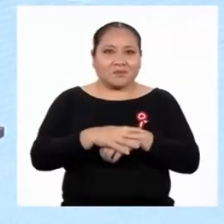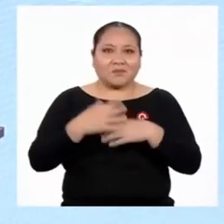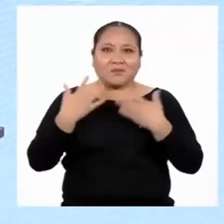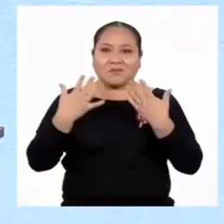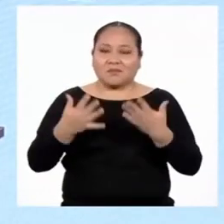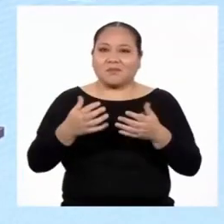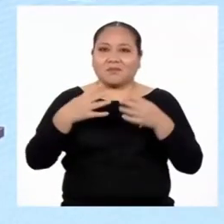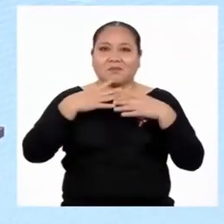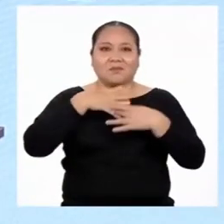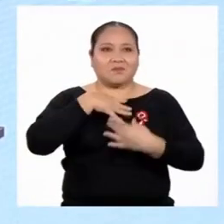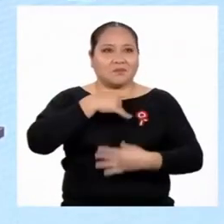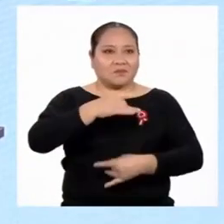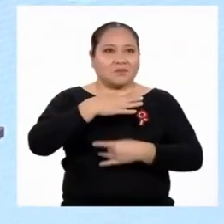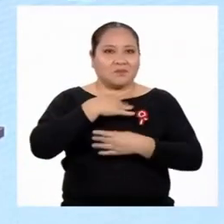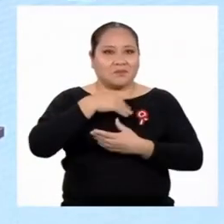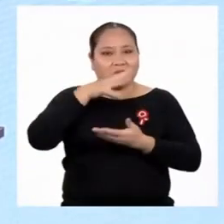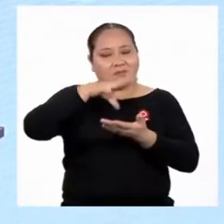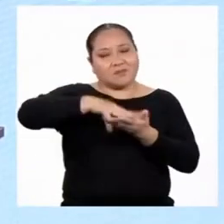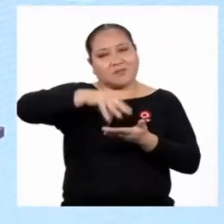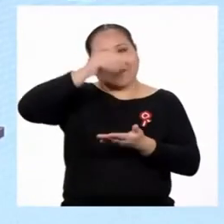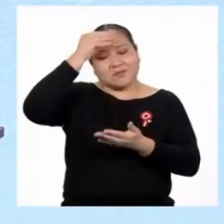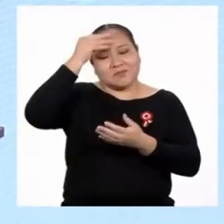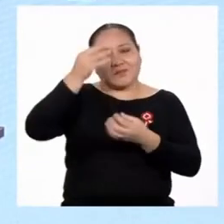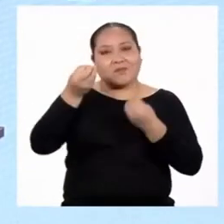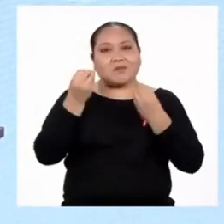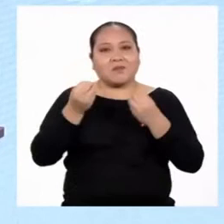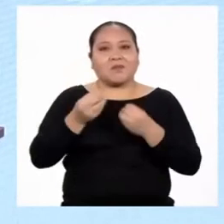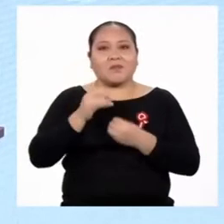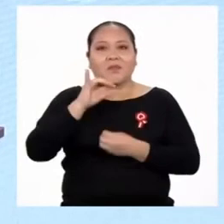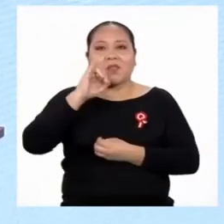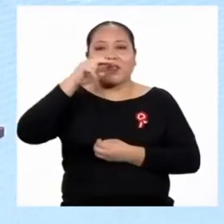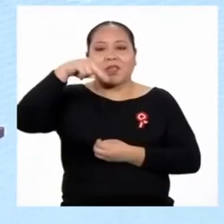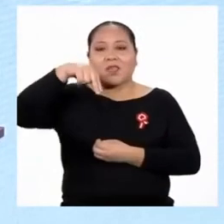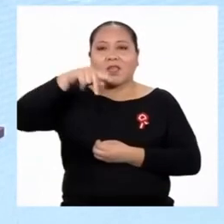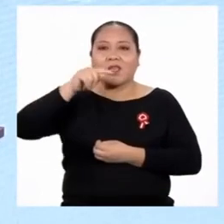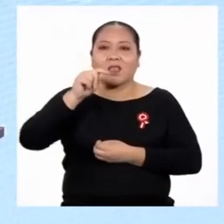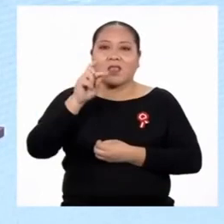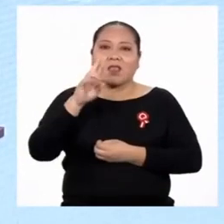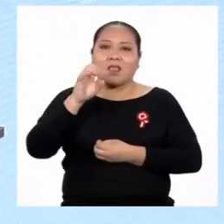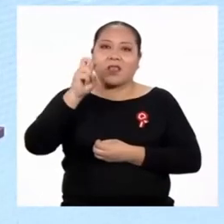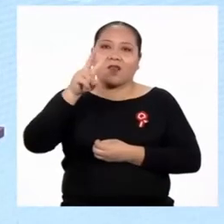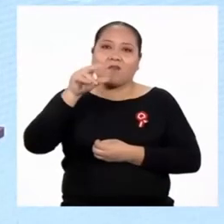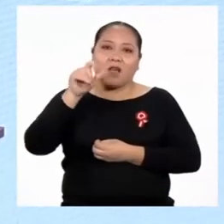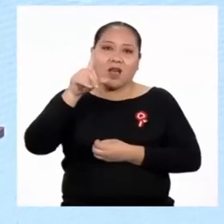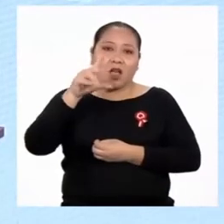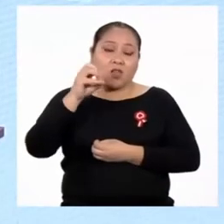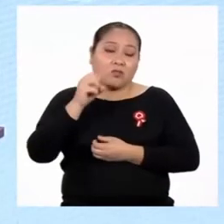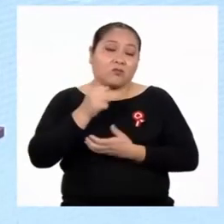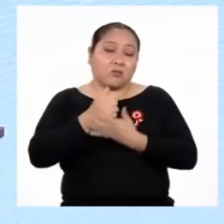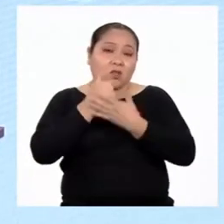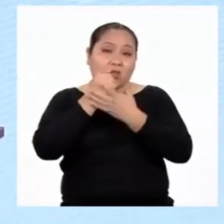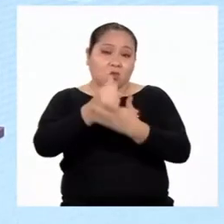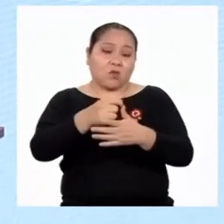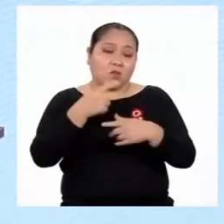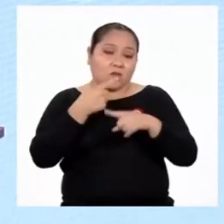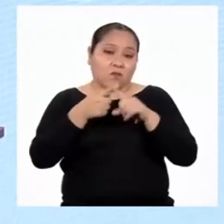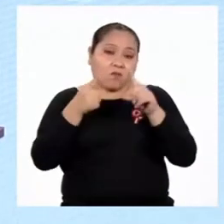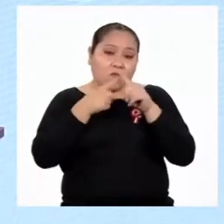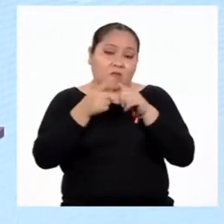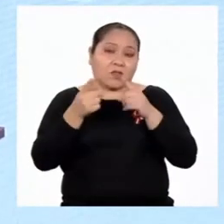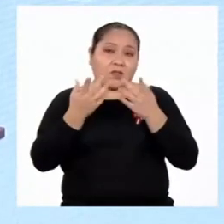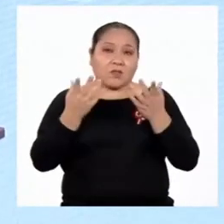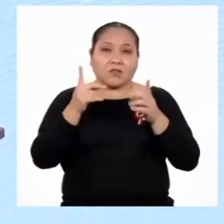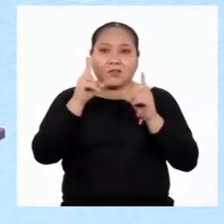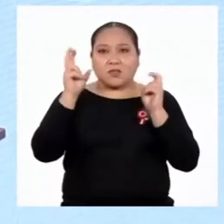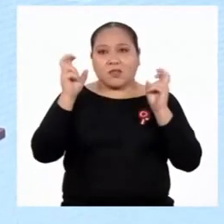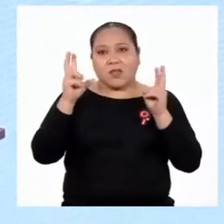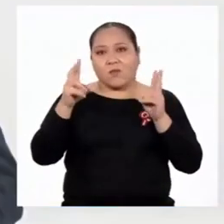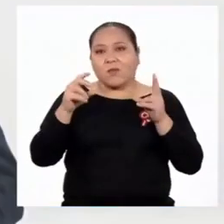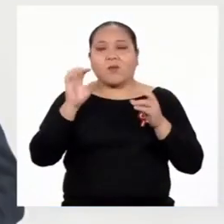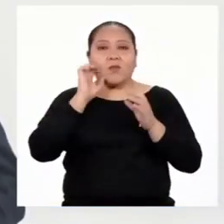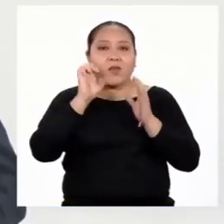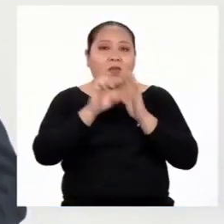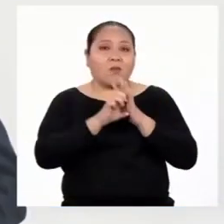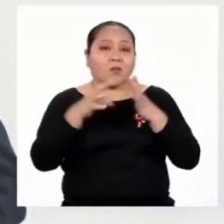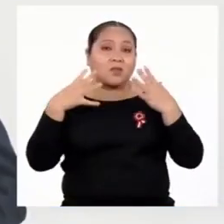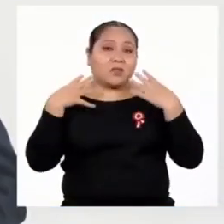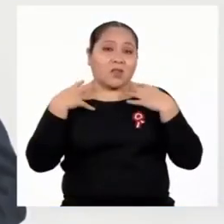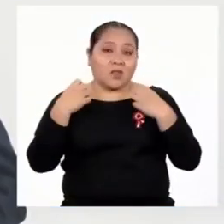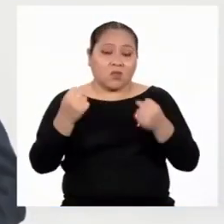sido muy interesante aprender cómo los intervalos pueden servirte para cosas cotidianas, como la salud de un ser